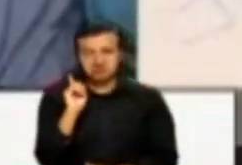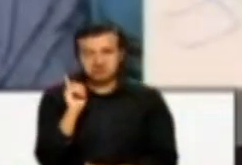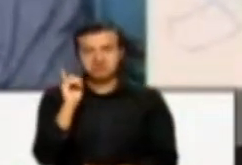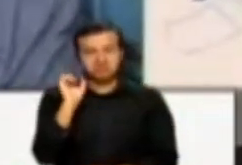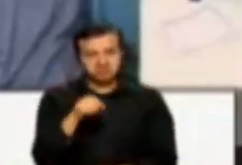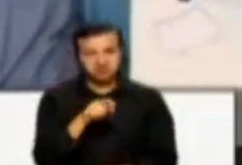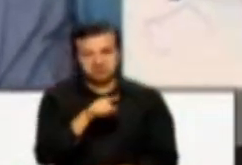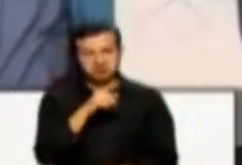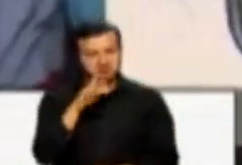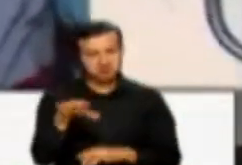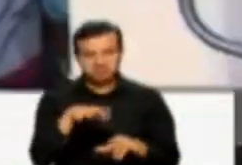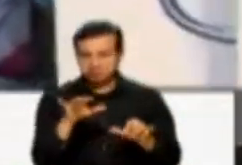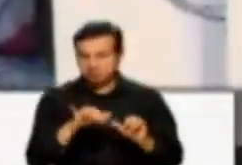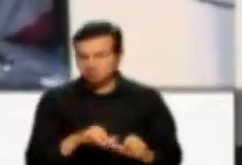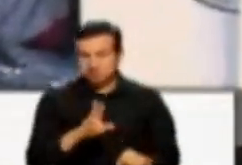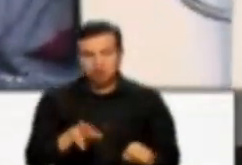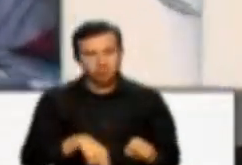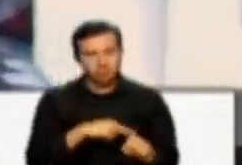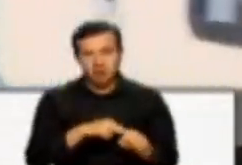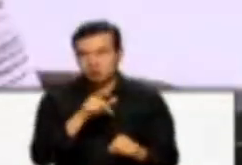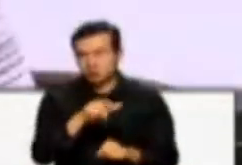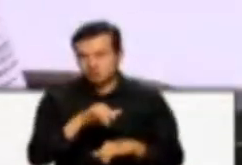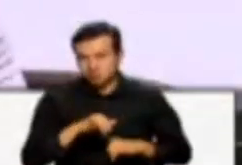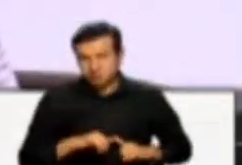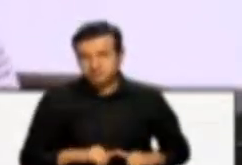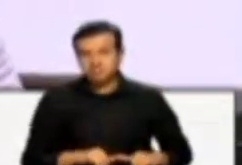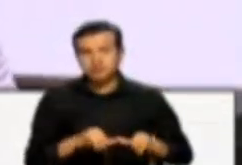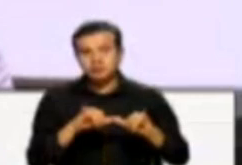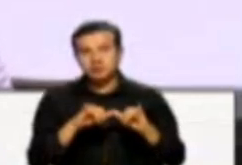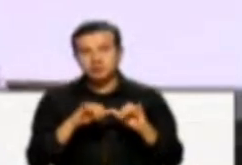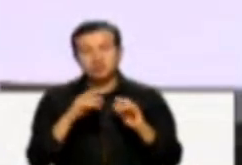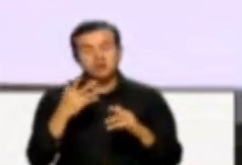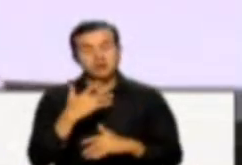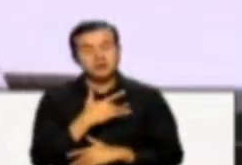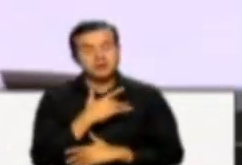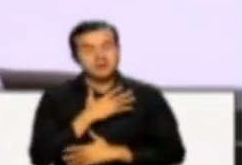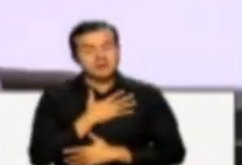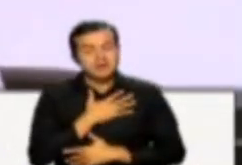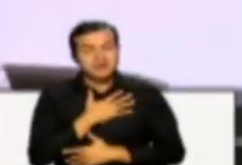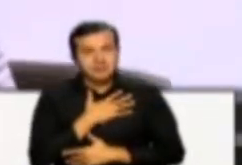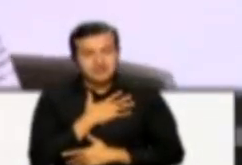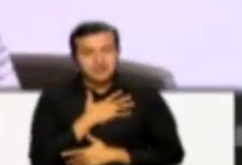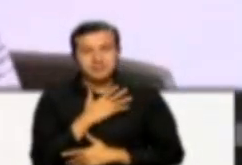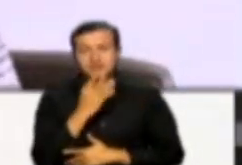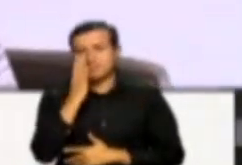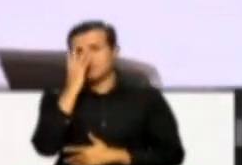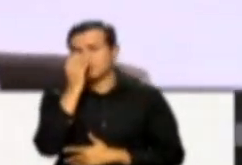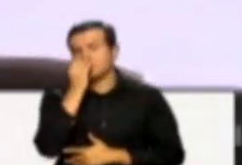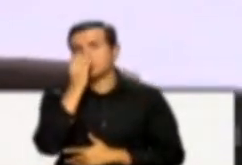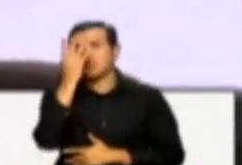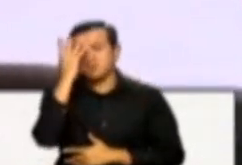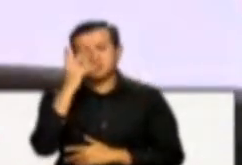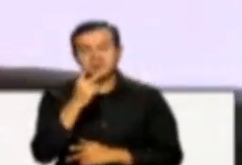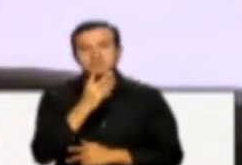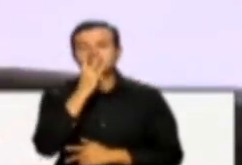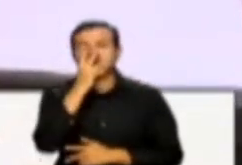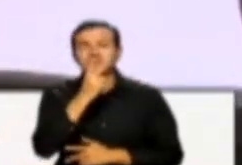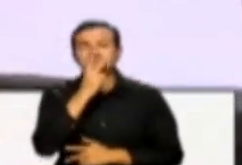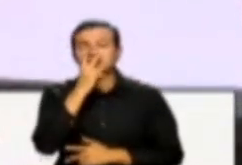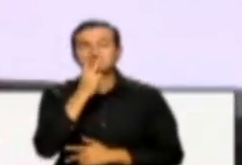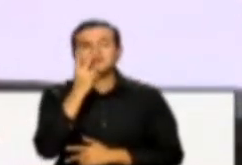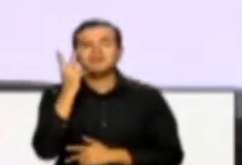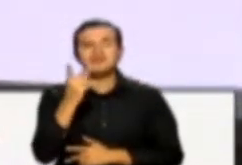podrá desempeñar sus actividades como cualquier otra persona es algo indescriptible indescriptible poder volver a respirar